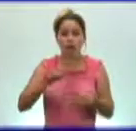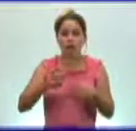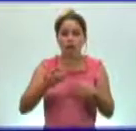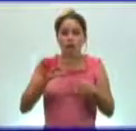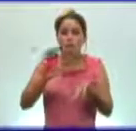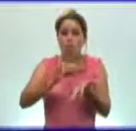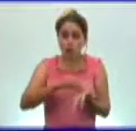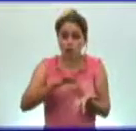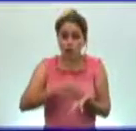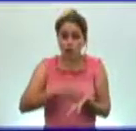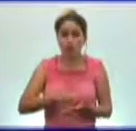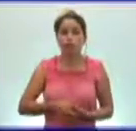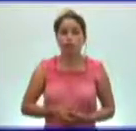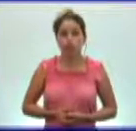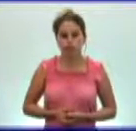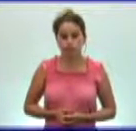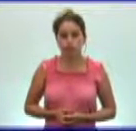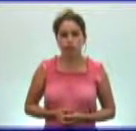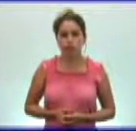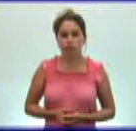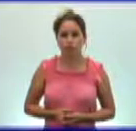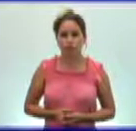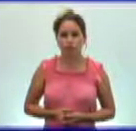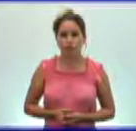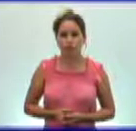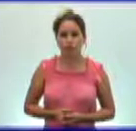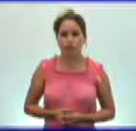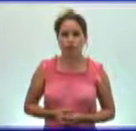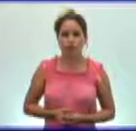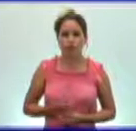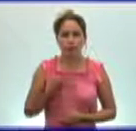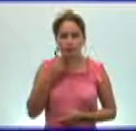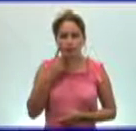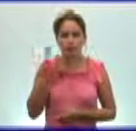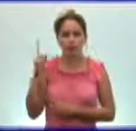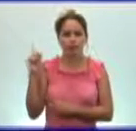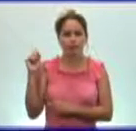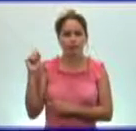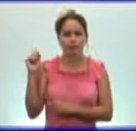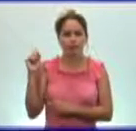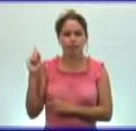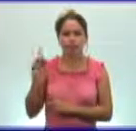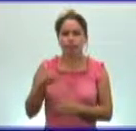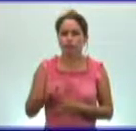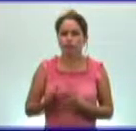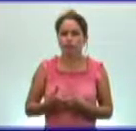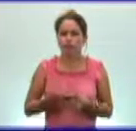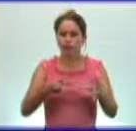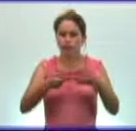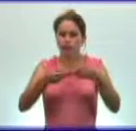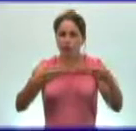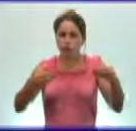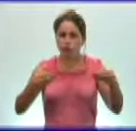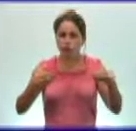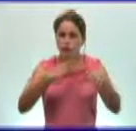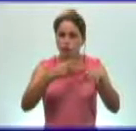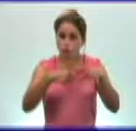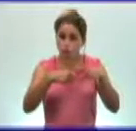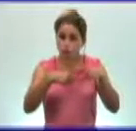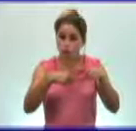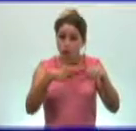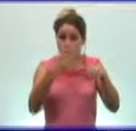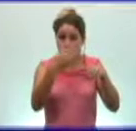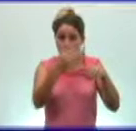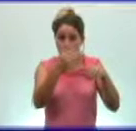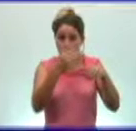sustancia. Vamos entonces a colocar cada sustancia en dependencia del tipo de